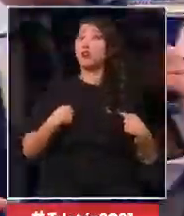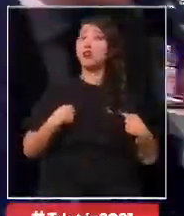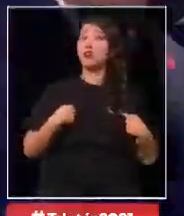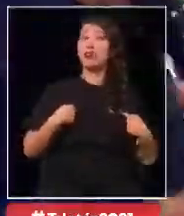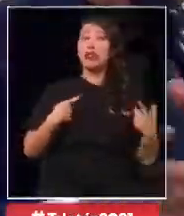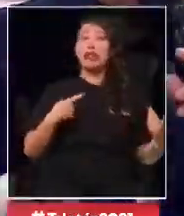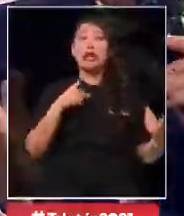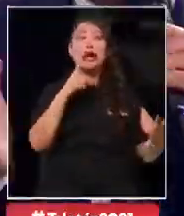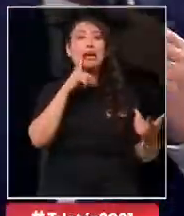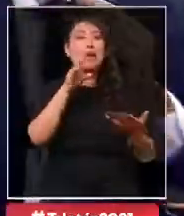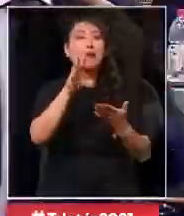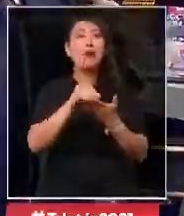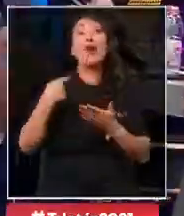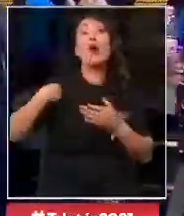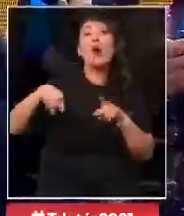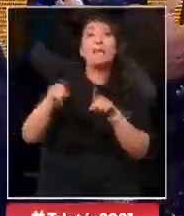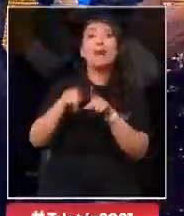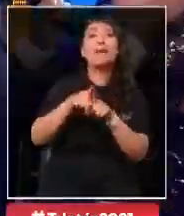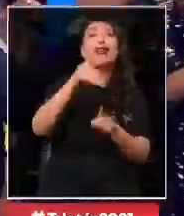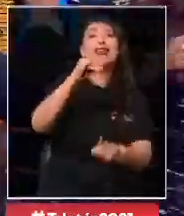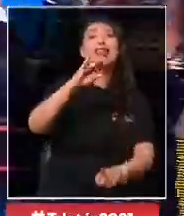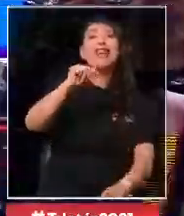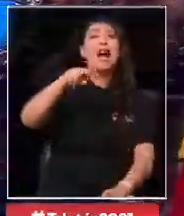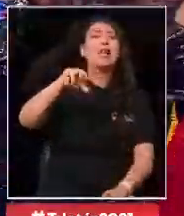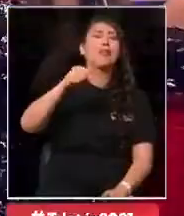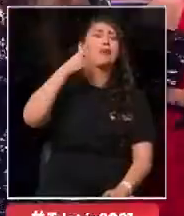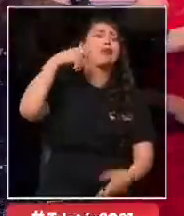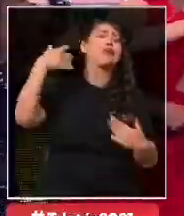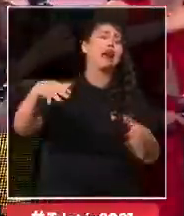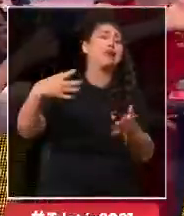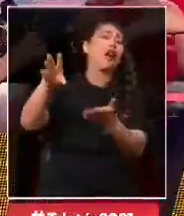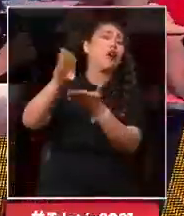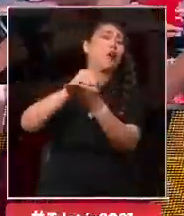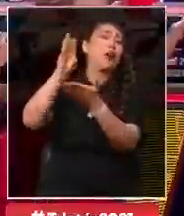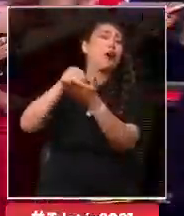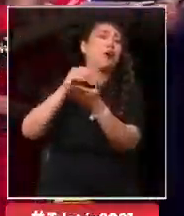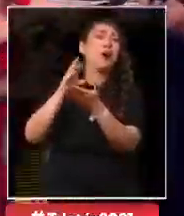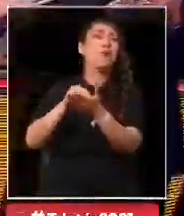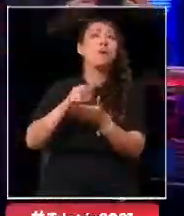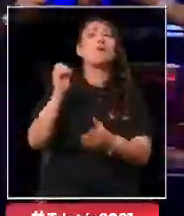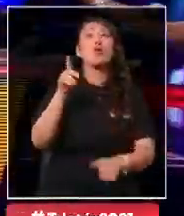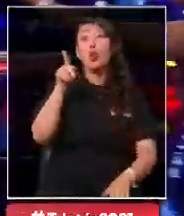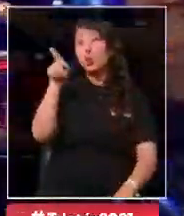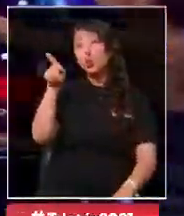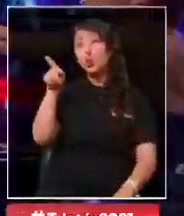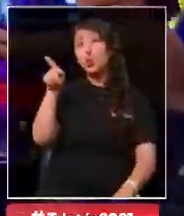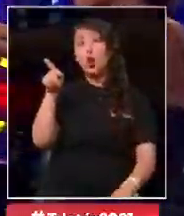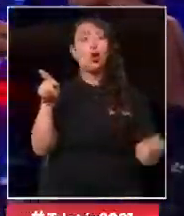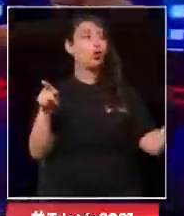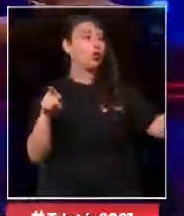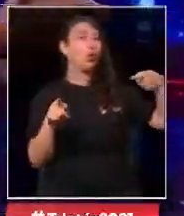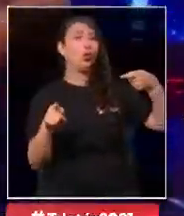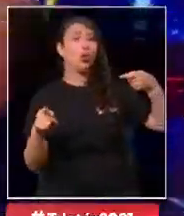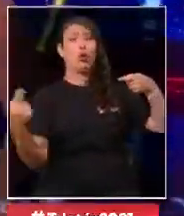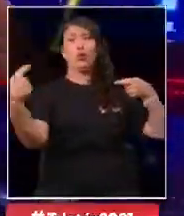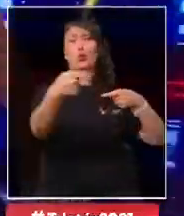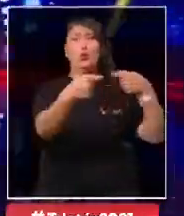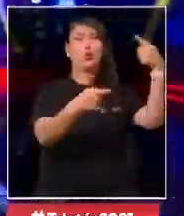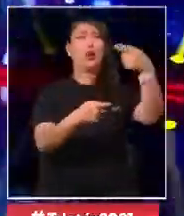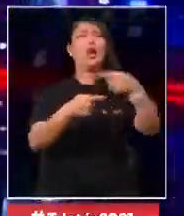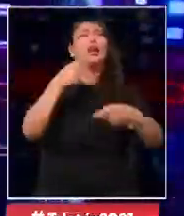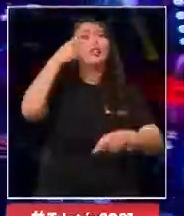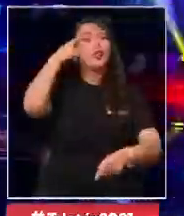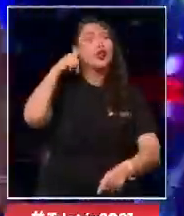Diana? Bueno, la Diana ya la he hecho. ¿Cualquiera de los que está aquí? ¡Pancho! No. ¿Tú? ¡Evita! ¿Sí? ¿Tú? ¡Evita! Yo creo que es